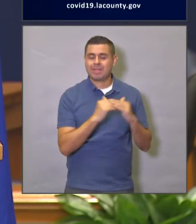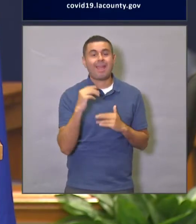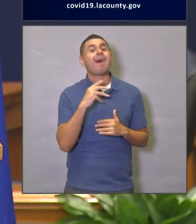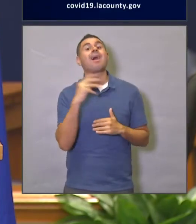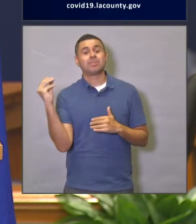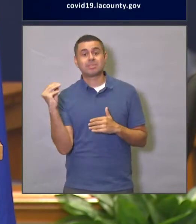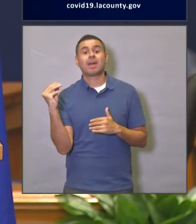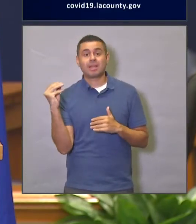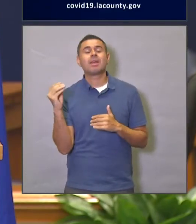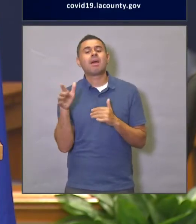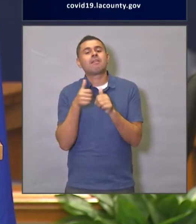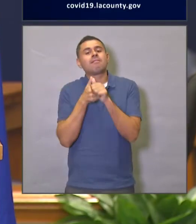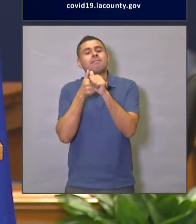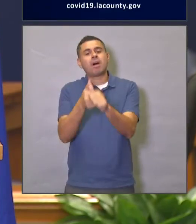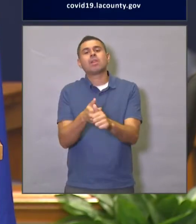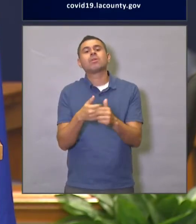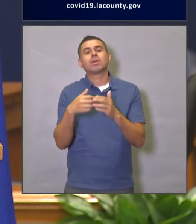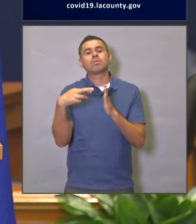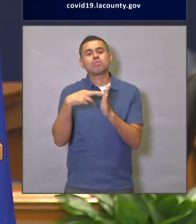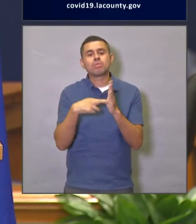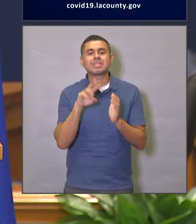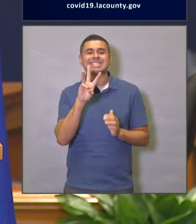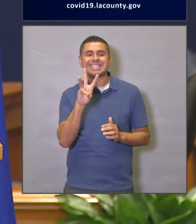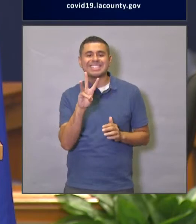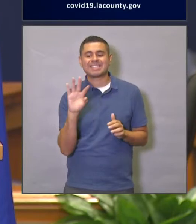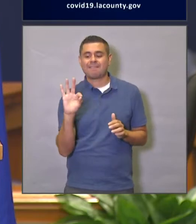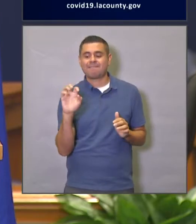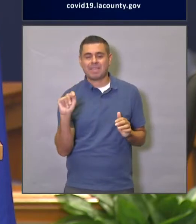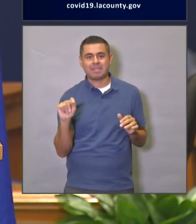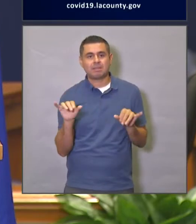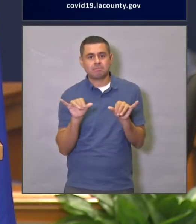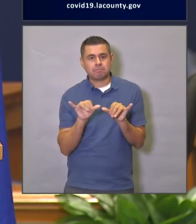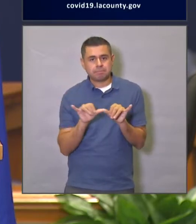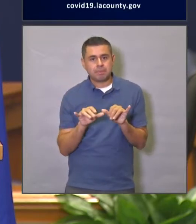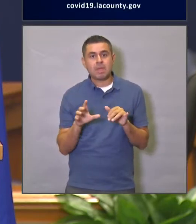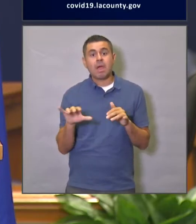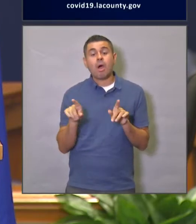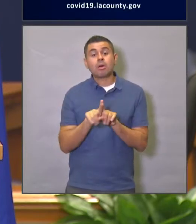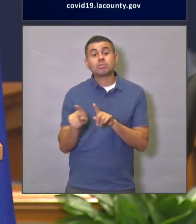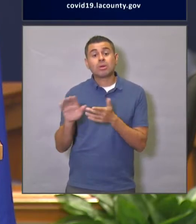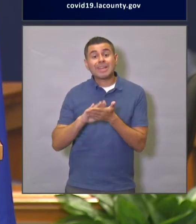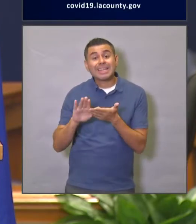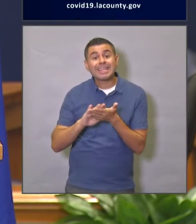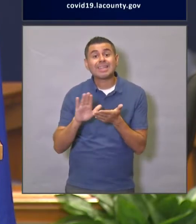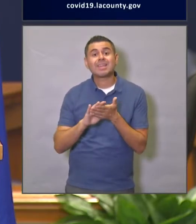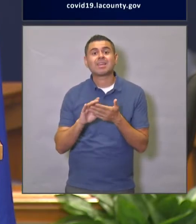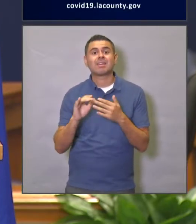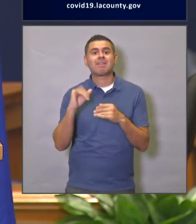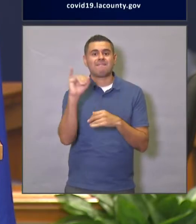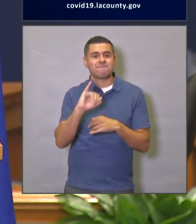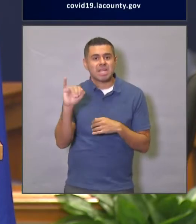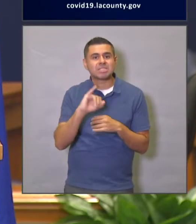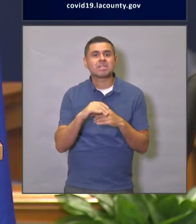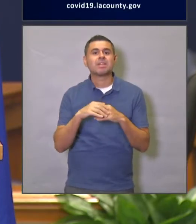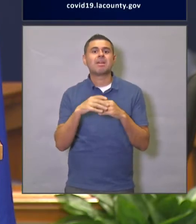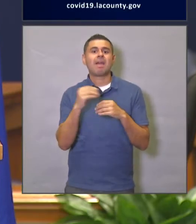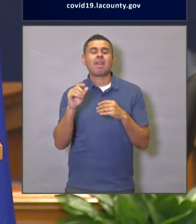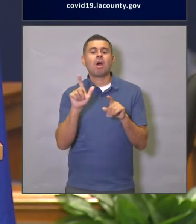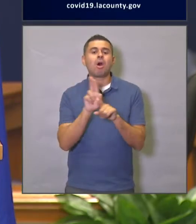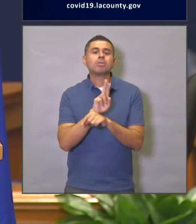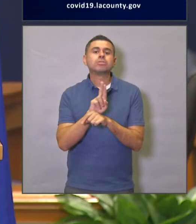cumplimiento de los requisitos de distanciamiento físico, el control de infecciones y usar las cubiertas para la